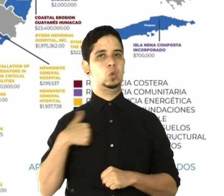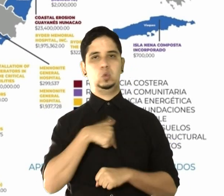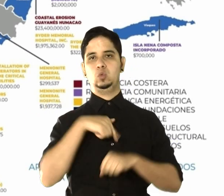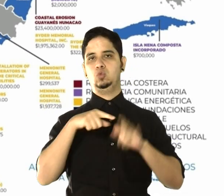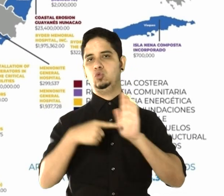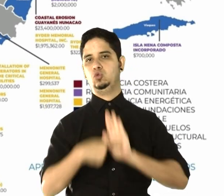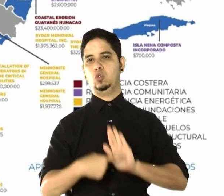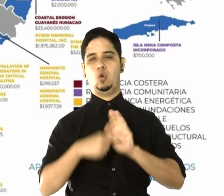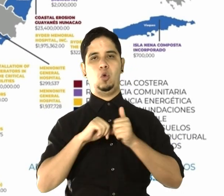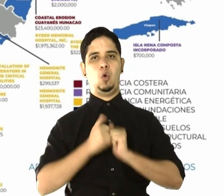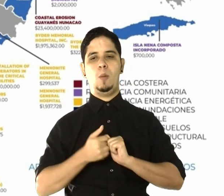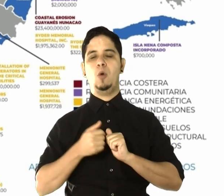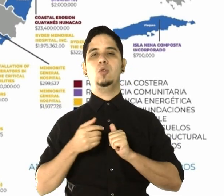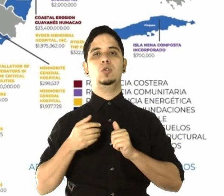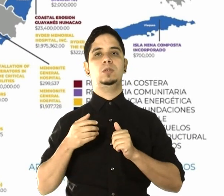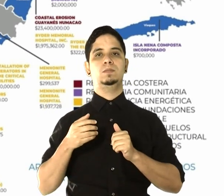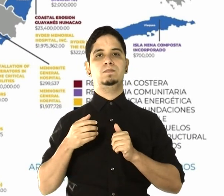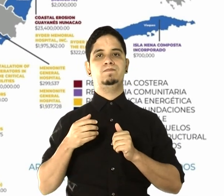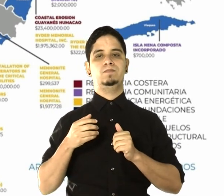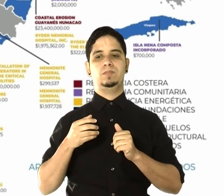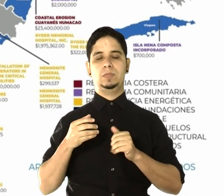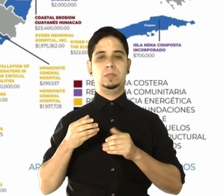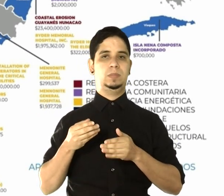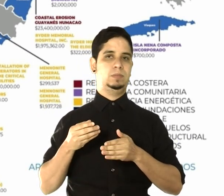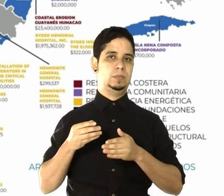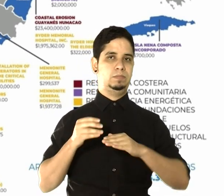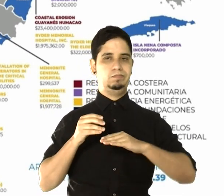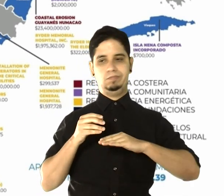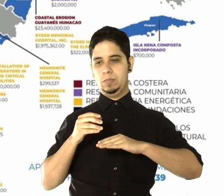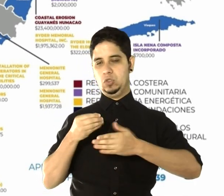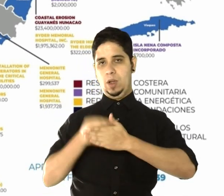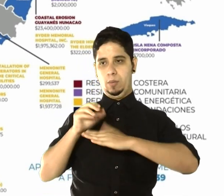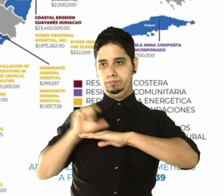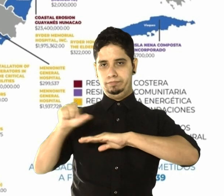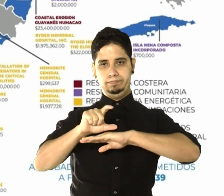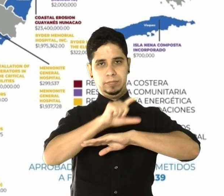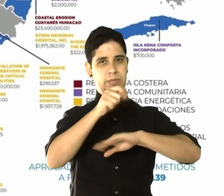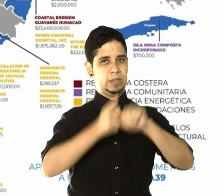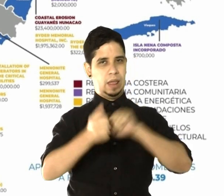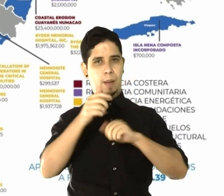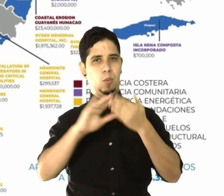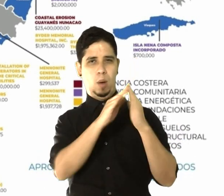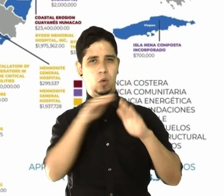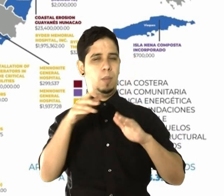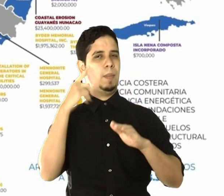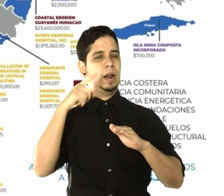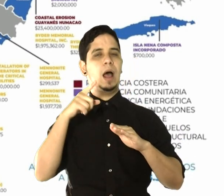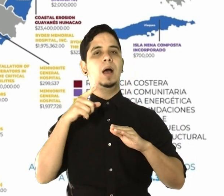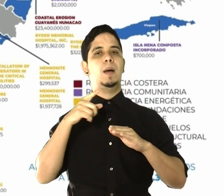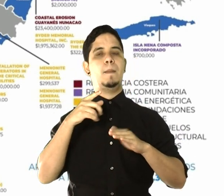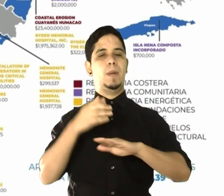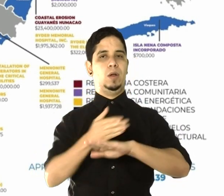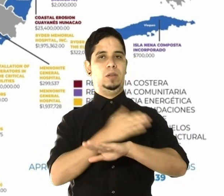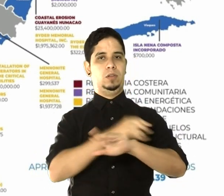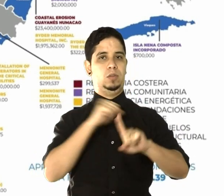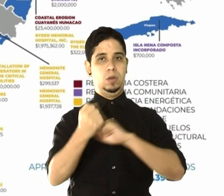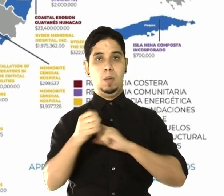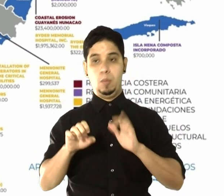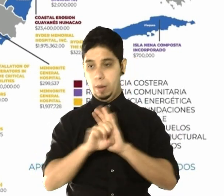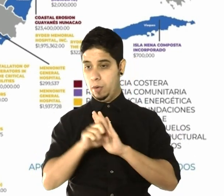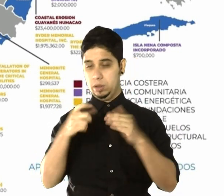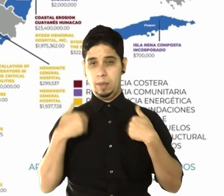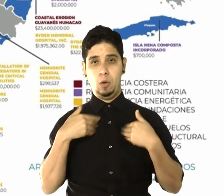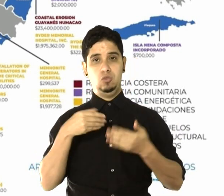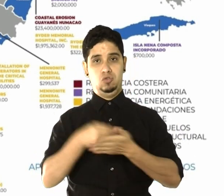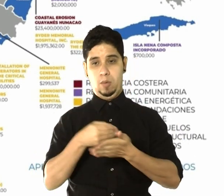de los proyectos que ya se han sometido a FEMA para mitigar daños futuros. Aquí hay proyectos para estabilizar suelos y